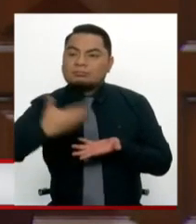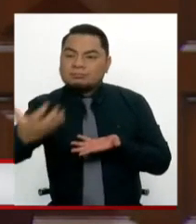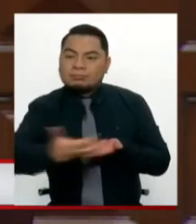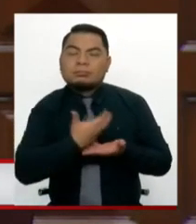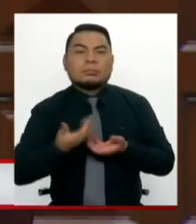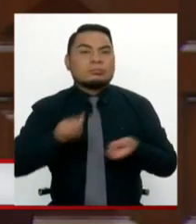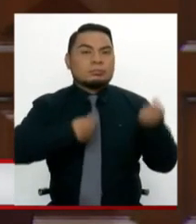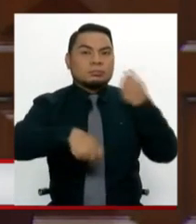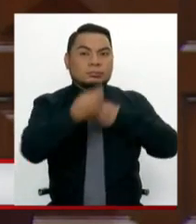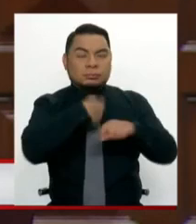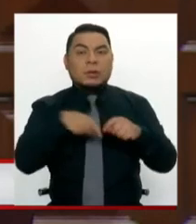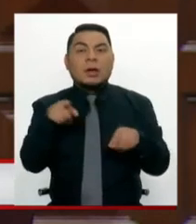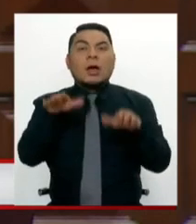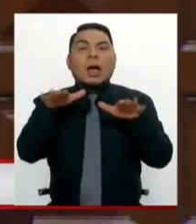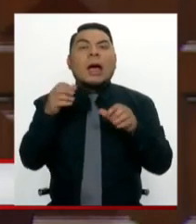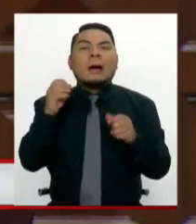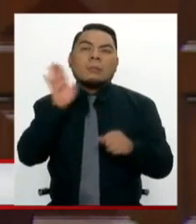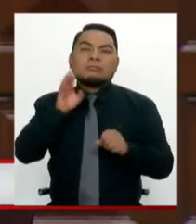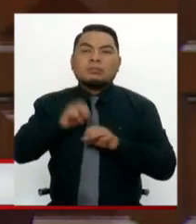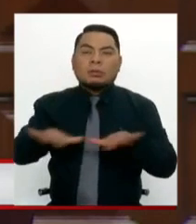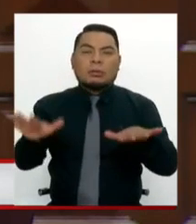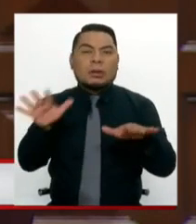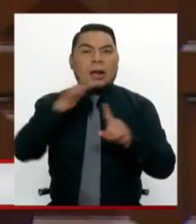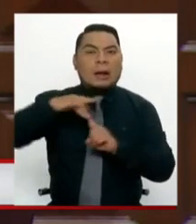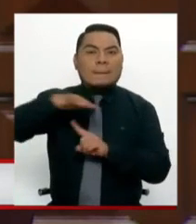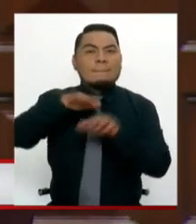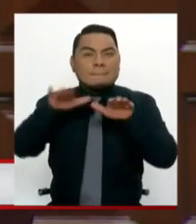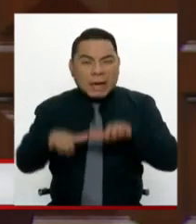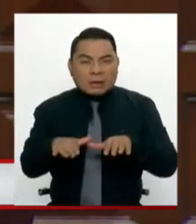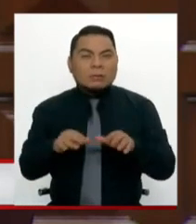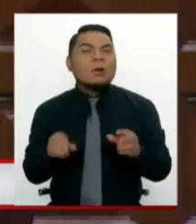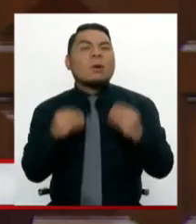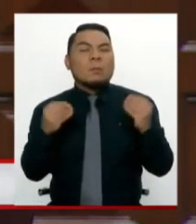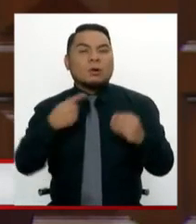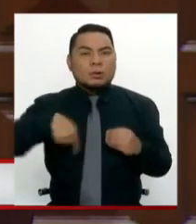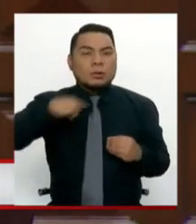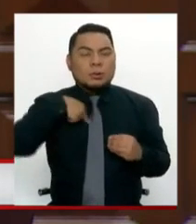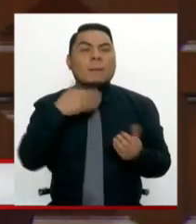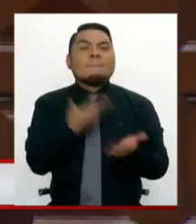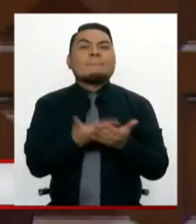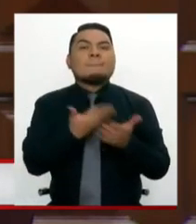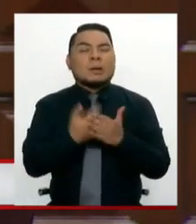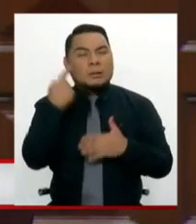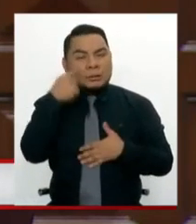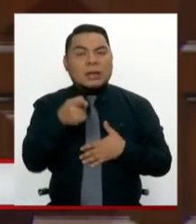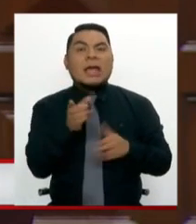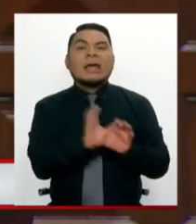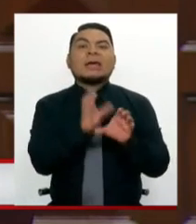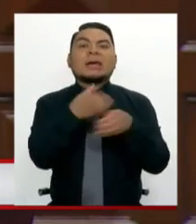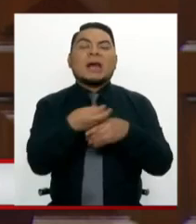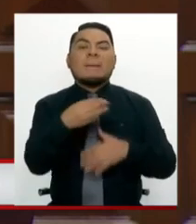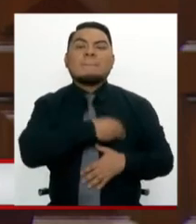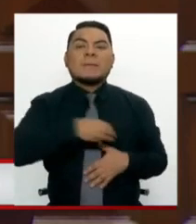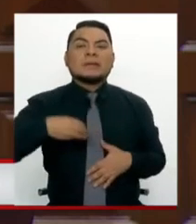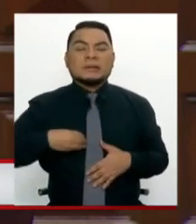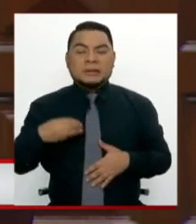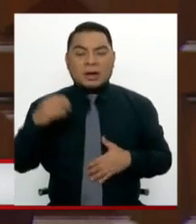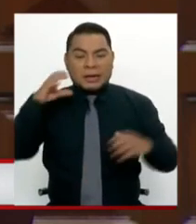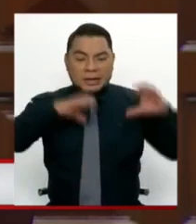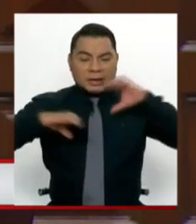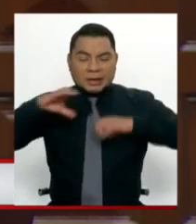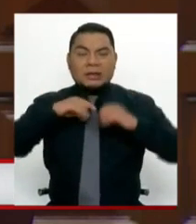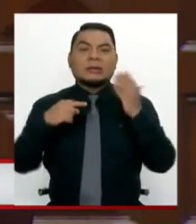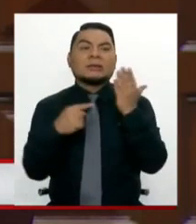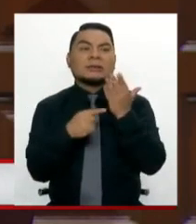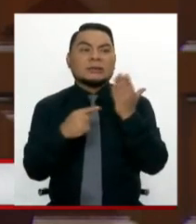el mínimo impacto ambiental, insistiremos en la propuesta de la creación del Ministerio de Ciencia, de